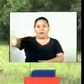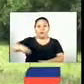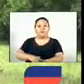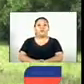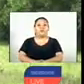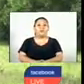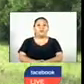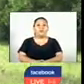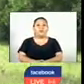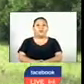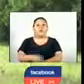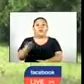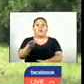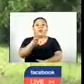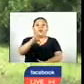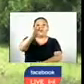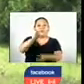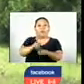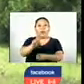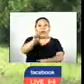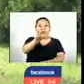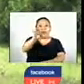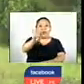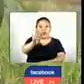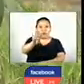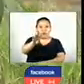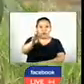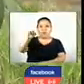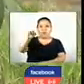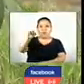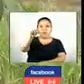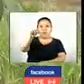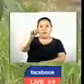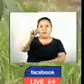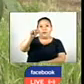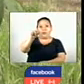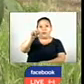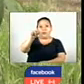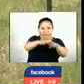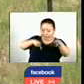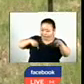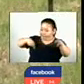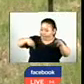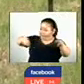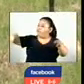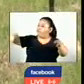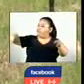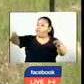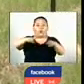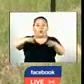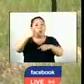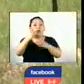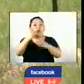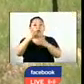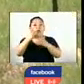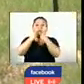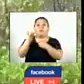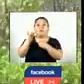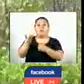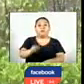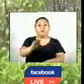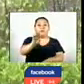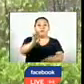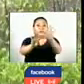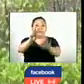un total de 14 manzanas serán reforestadas en esta área protegida con una inversión de 92